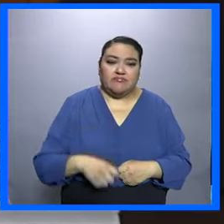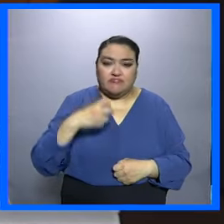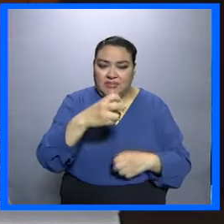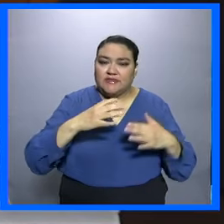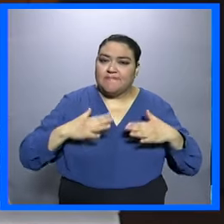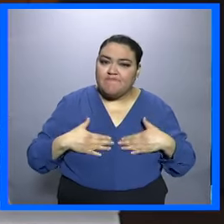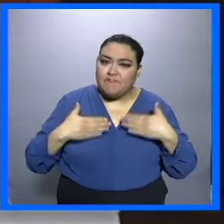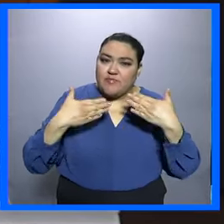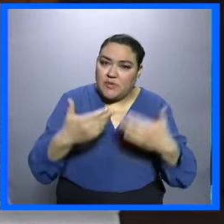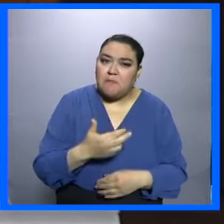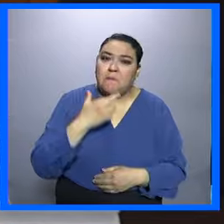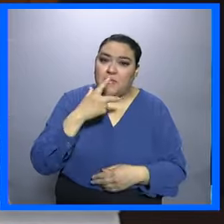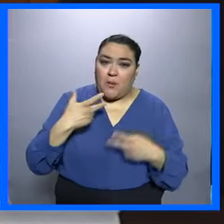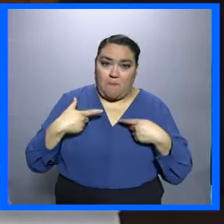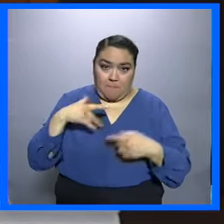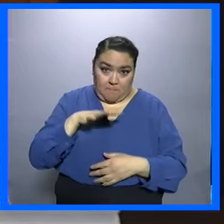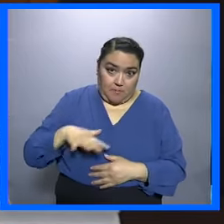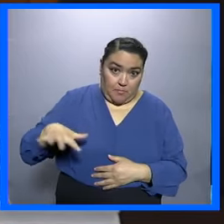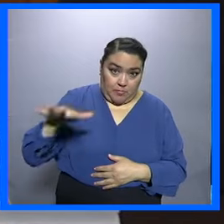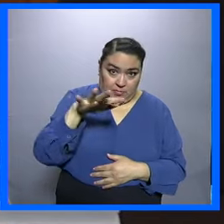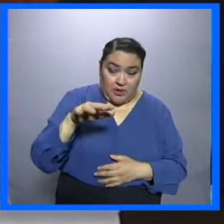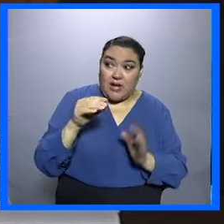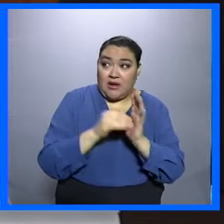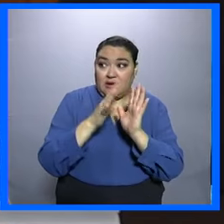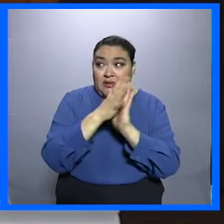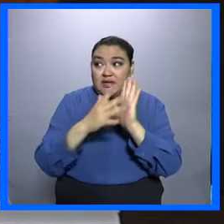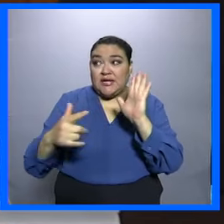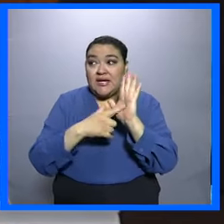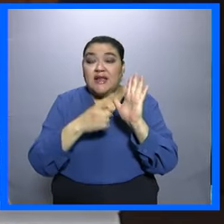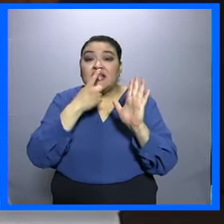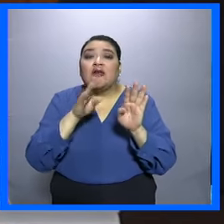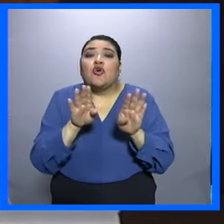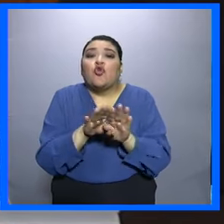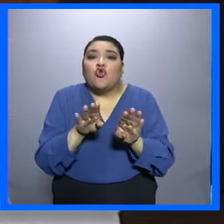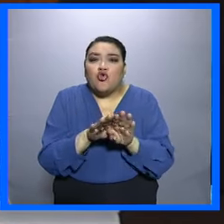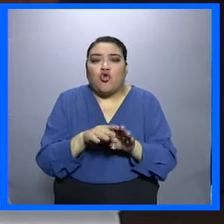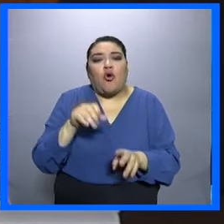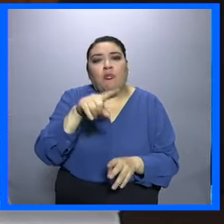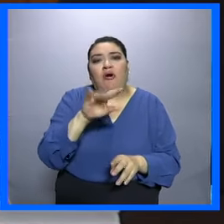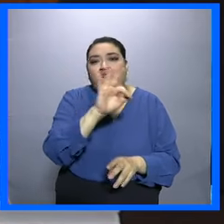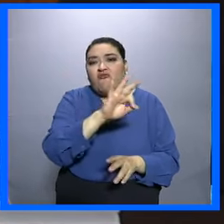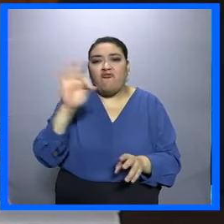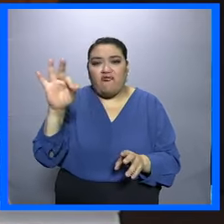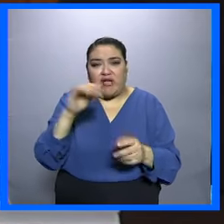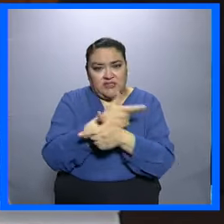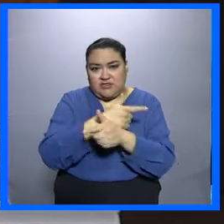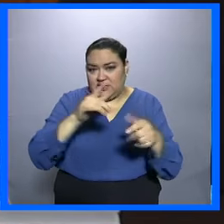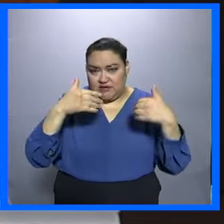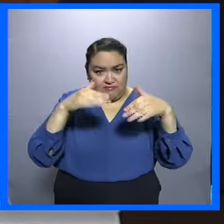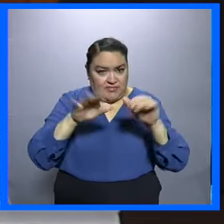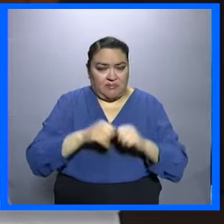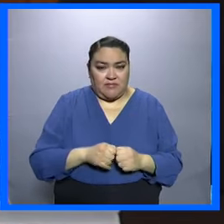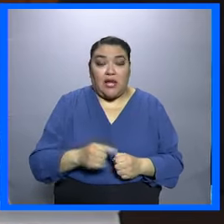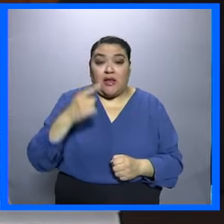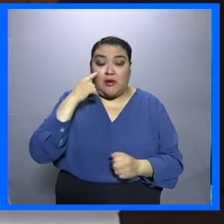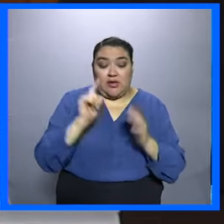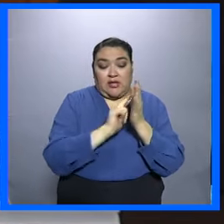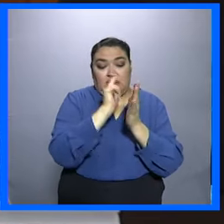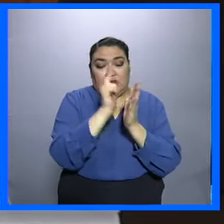jurídica a los gobernados, pues establece claramente cómo opera la figura de la caducidad. Por ello se determina que las